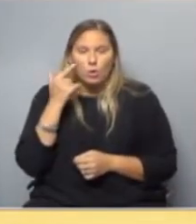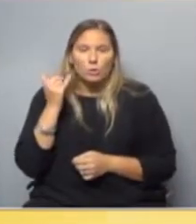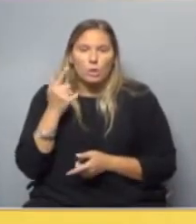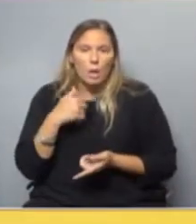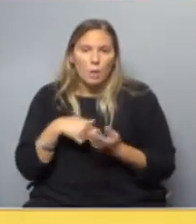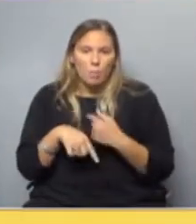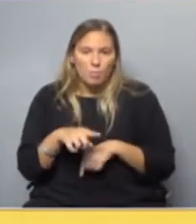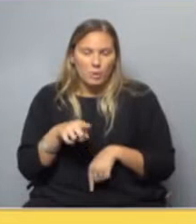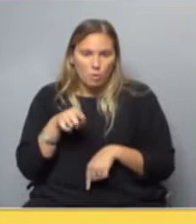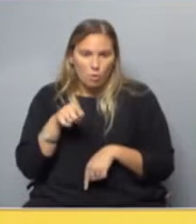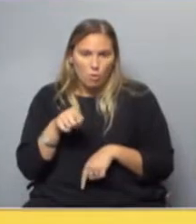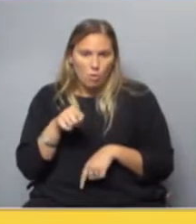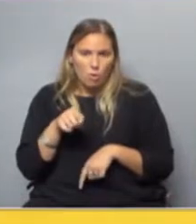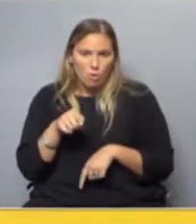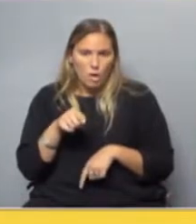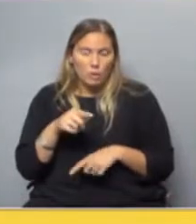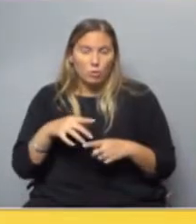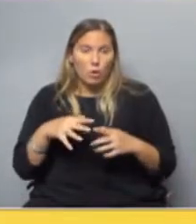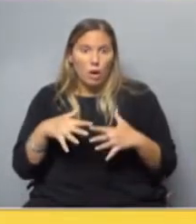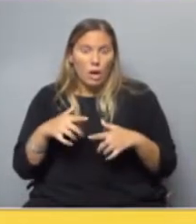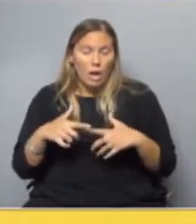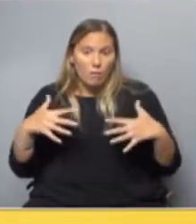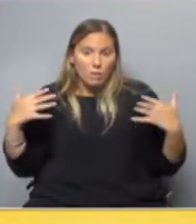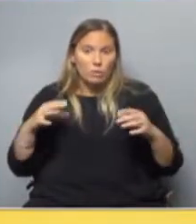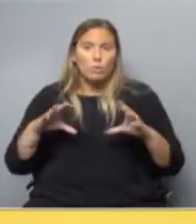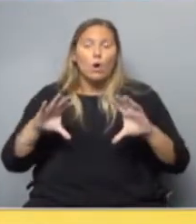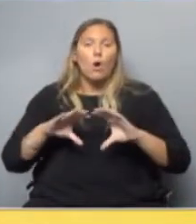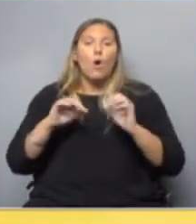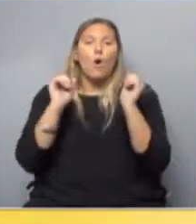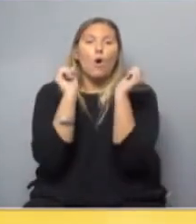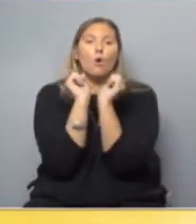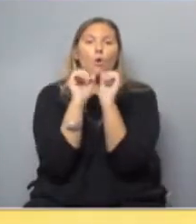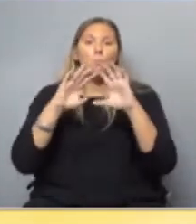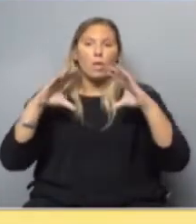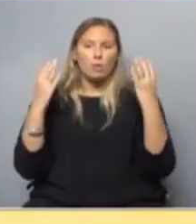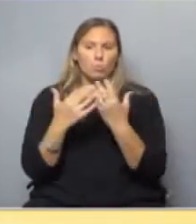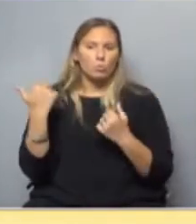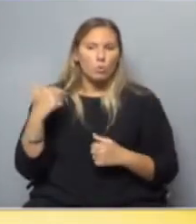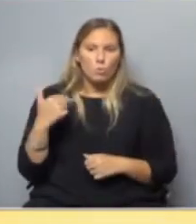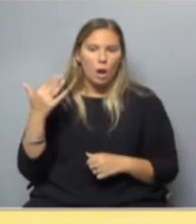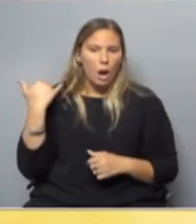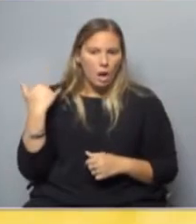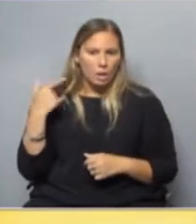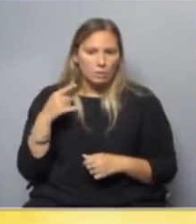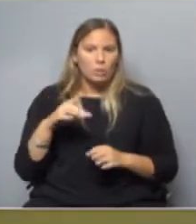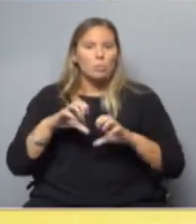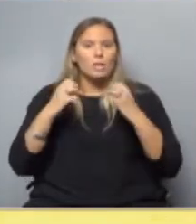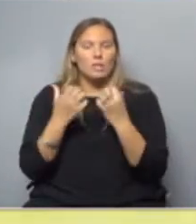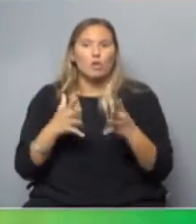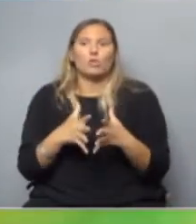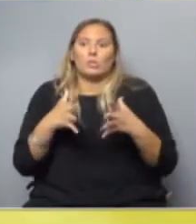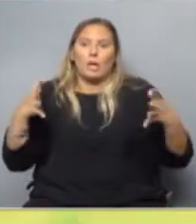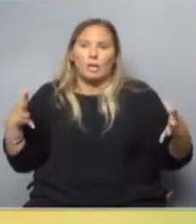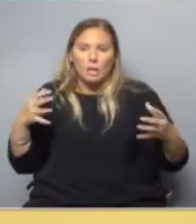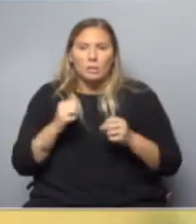pero al nivel de estos eventos y a nivel de la Copa del Mundo específicamente nunca se había hecho. ¿Sí? Un estadio de esta magnitud,